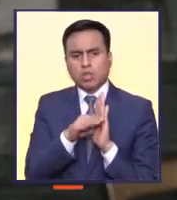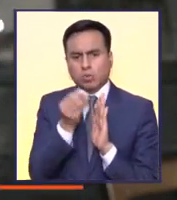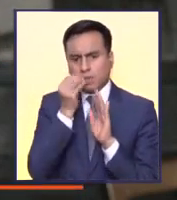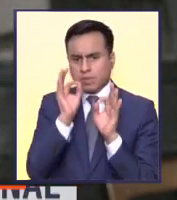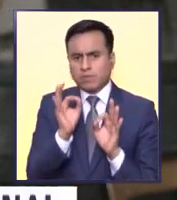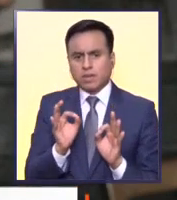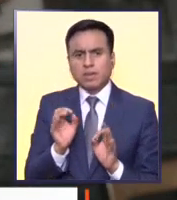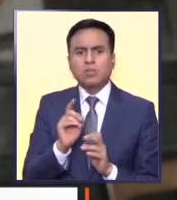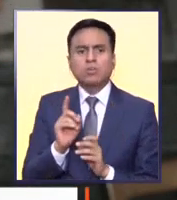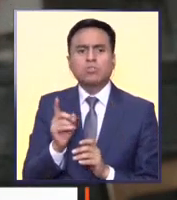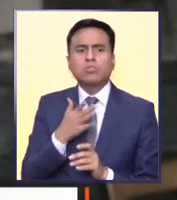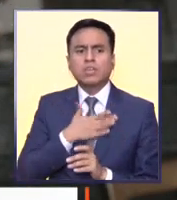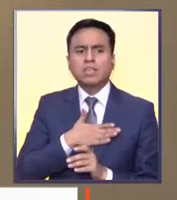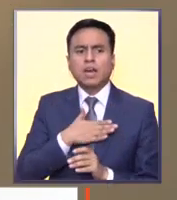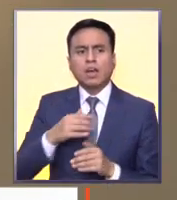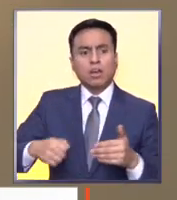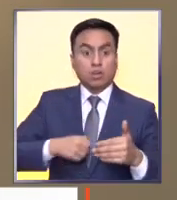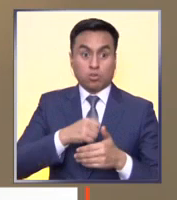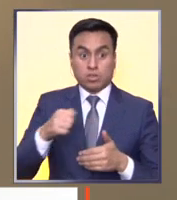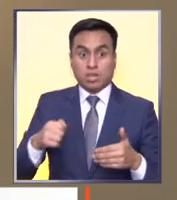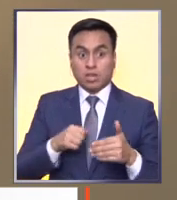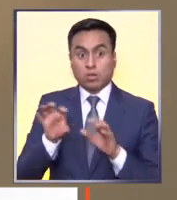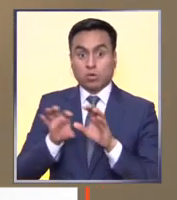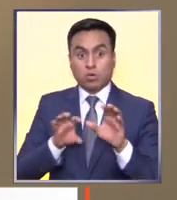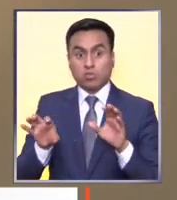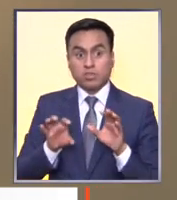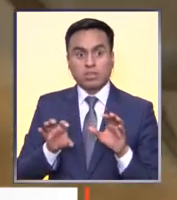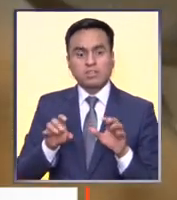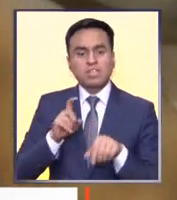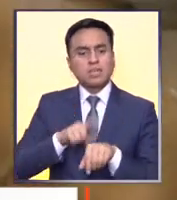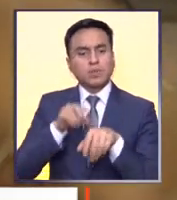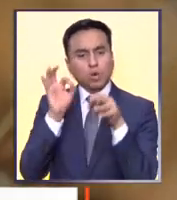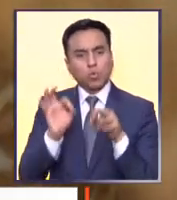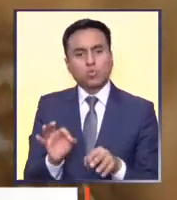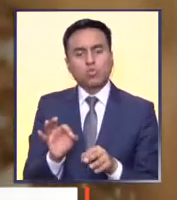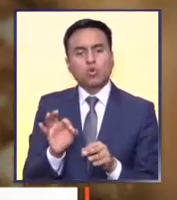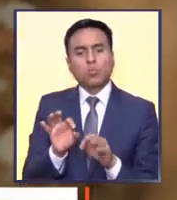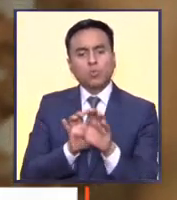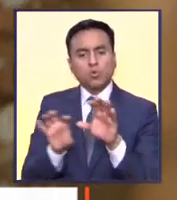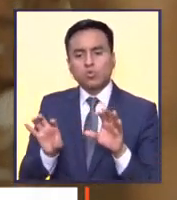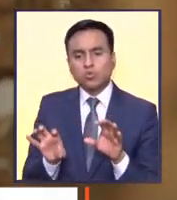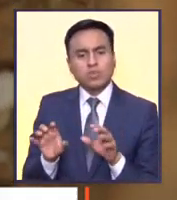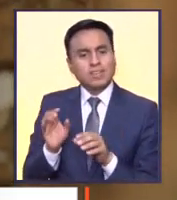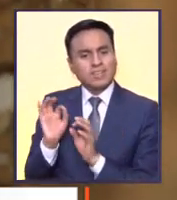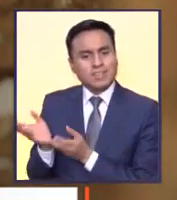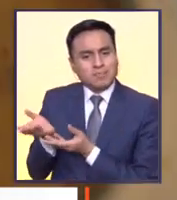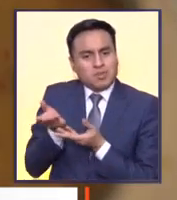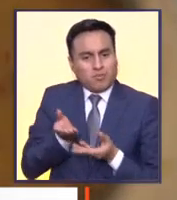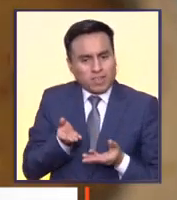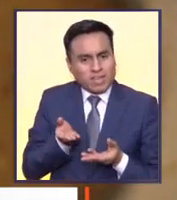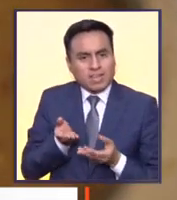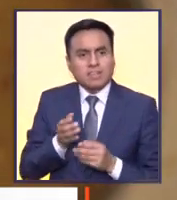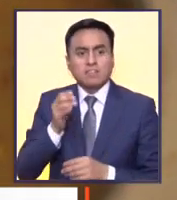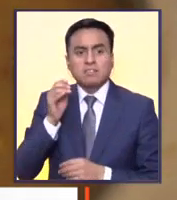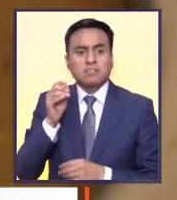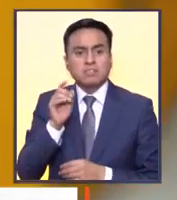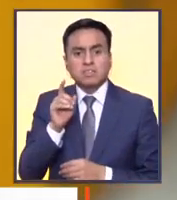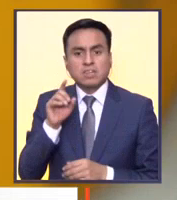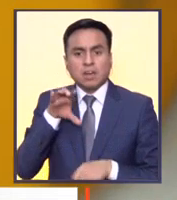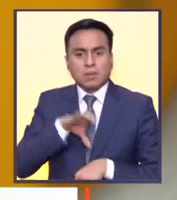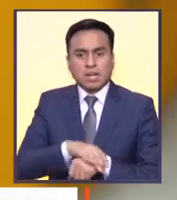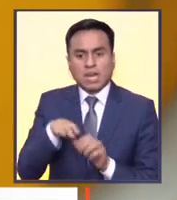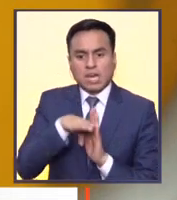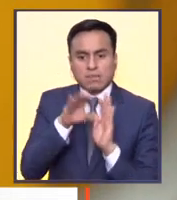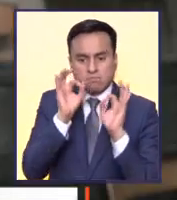específico, sino que yo quería cocinar cosas que fueran de temporada, con los productos que la temporada me ofrezca y sin tener que amarrarme alguna carta y